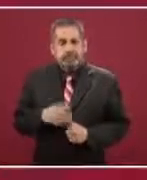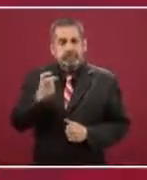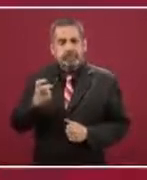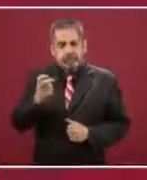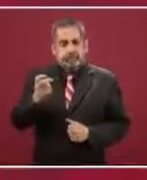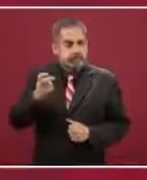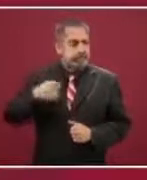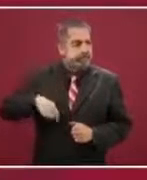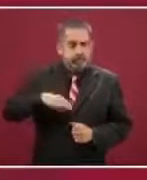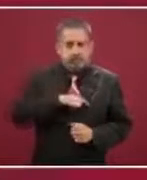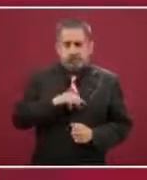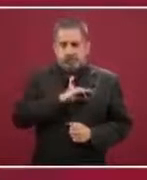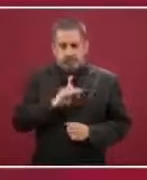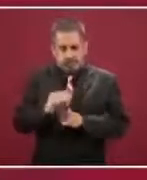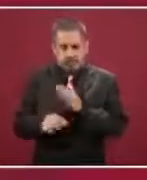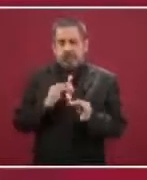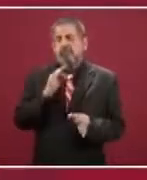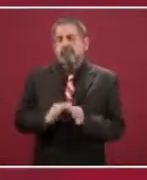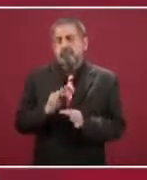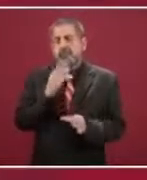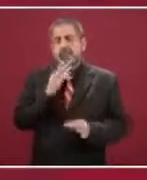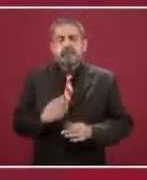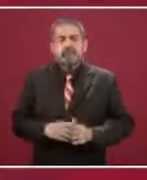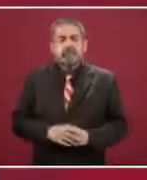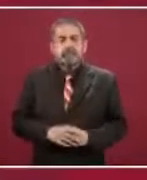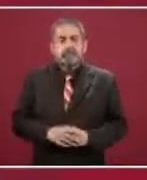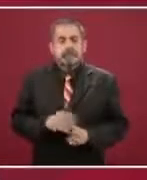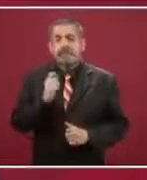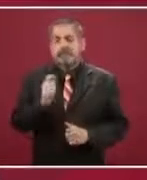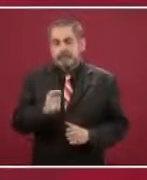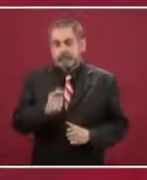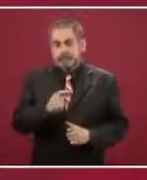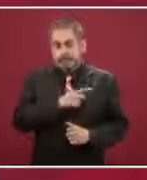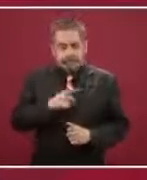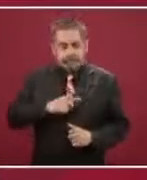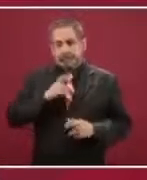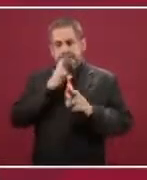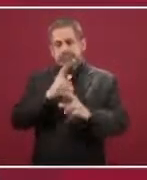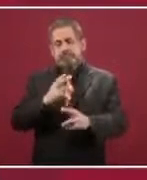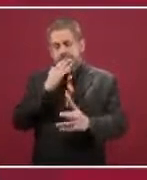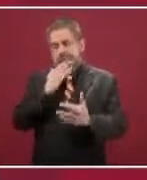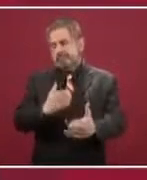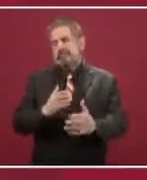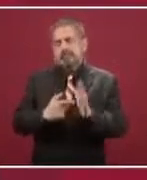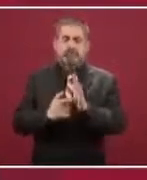podemos cumplir y tener estos resultados.